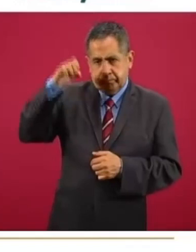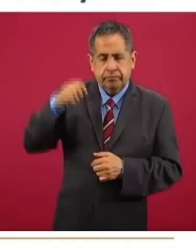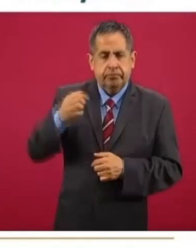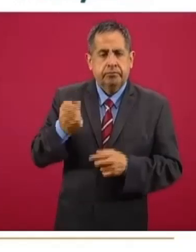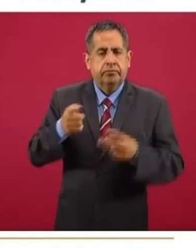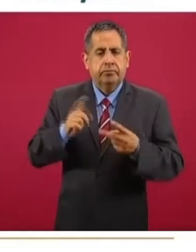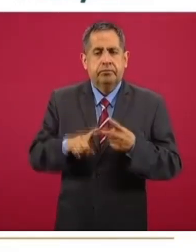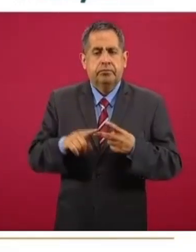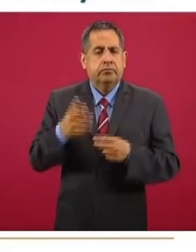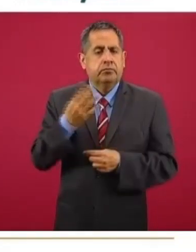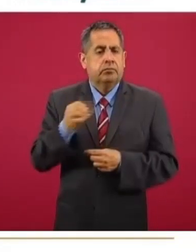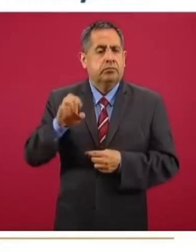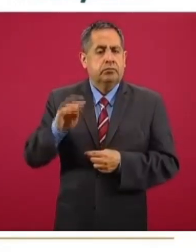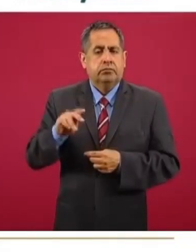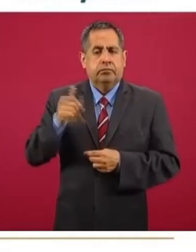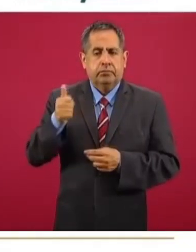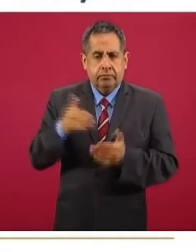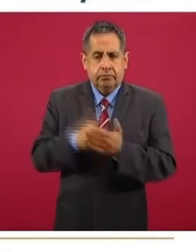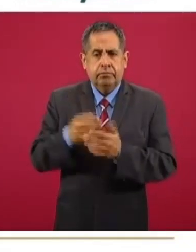8.025.587 y